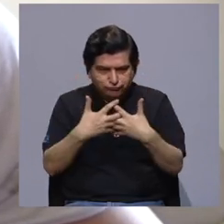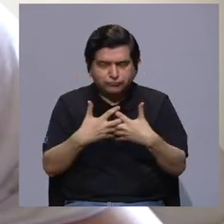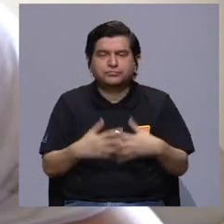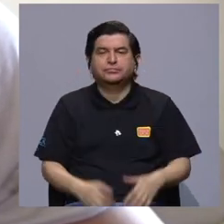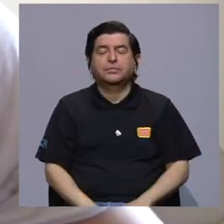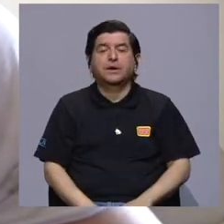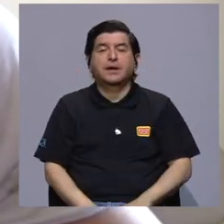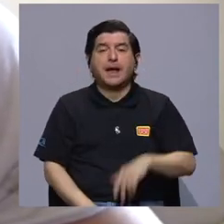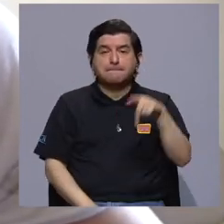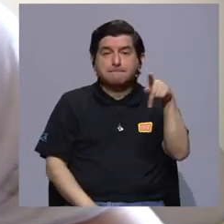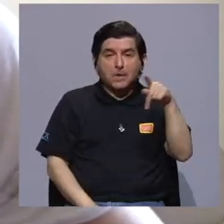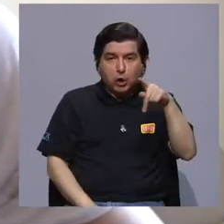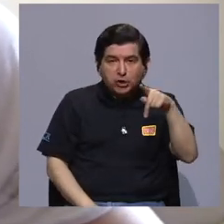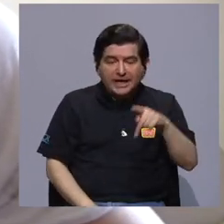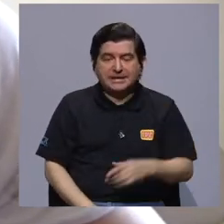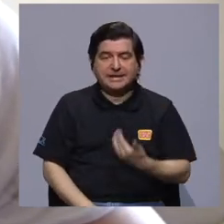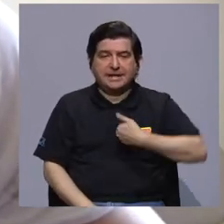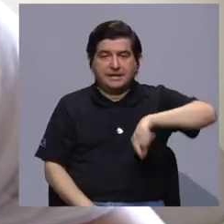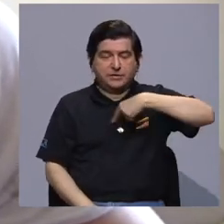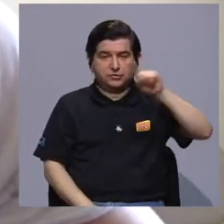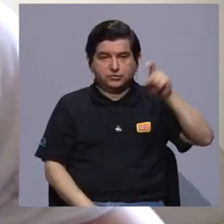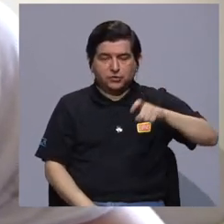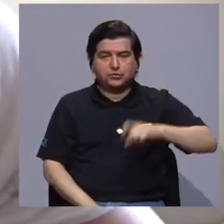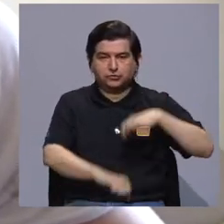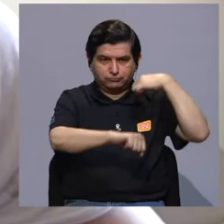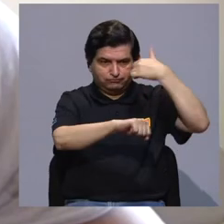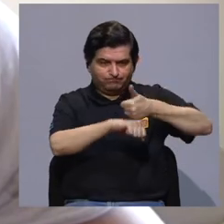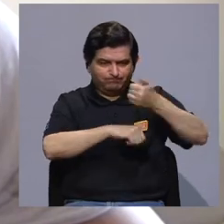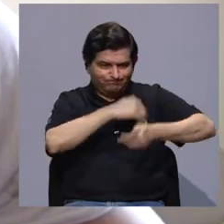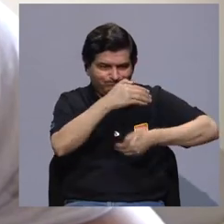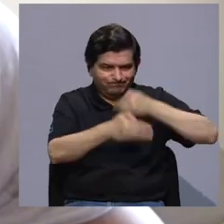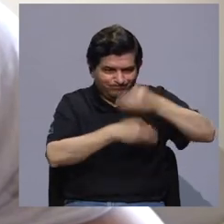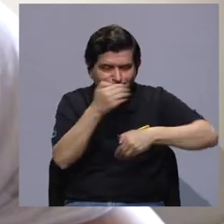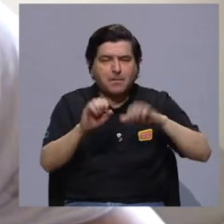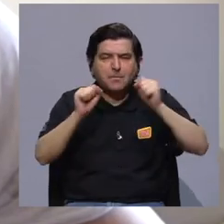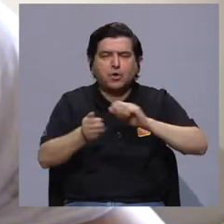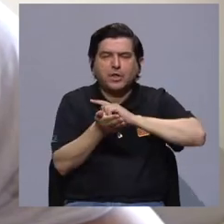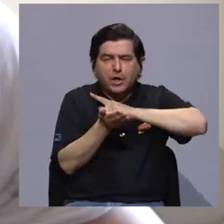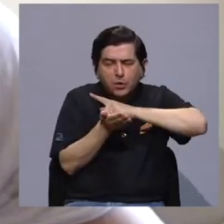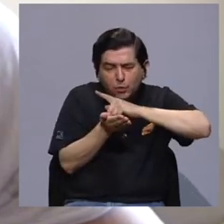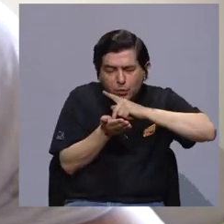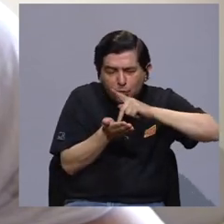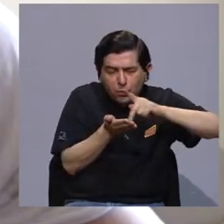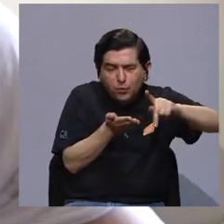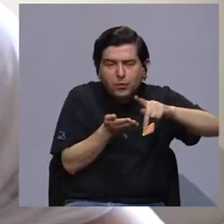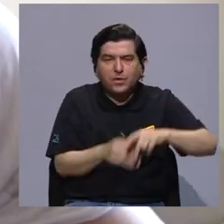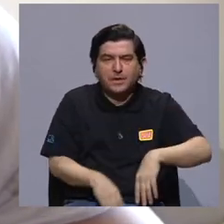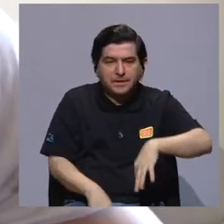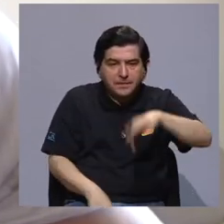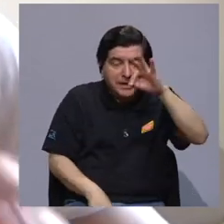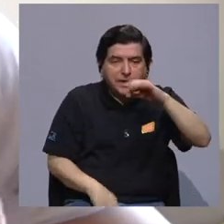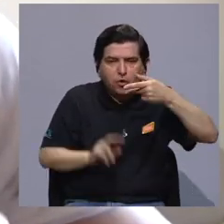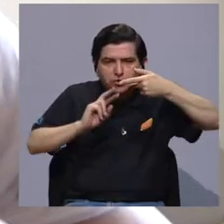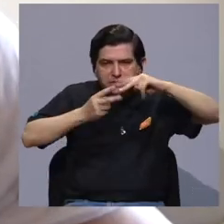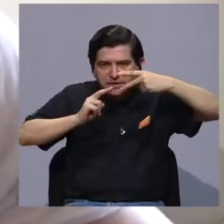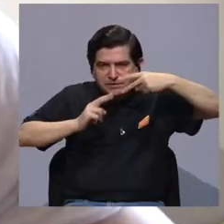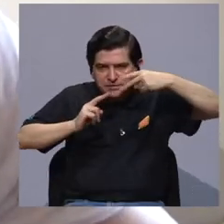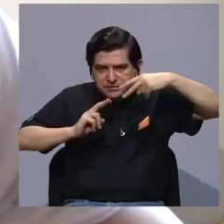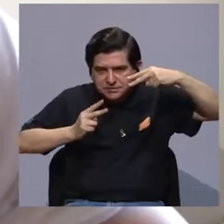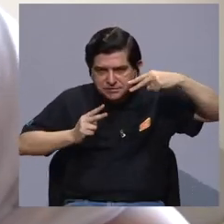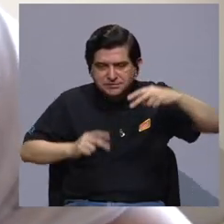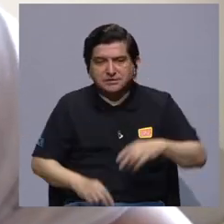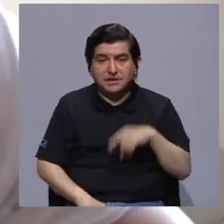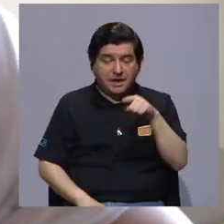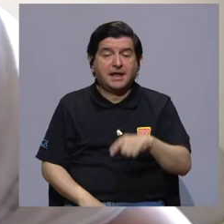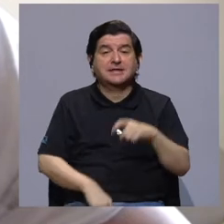se está ensamblando y las proteínas tenemos que finiquitar los procesos para purificarlas y por fin obtener la secuencia